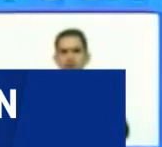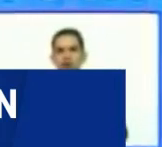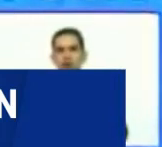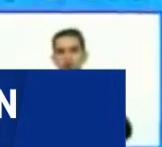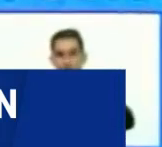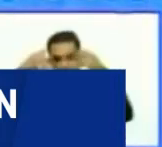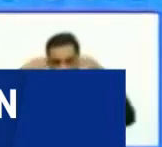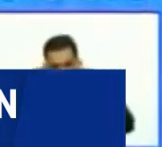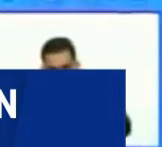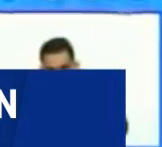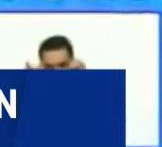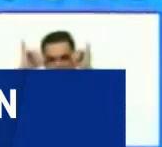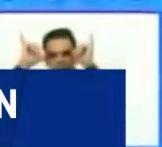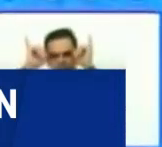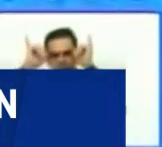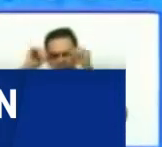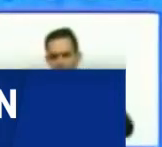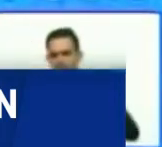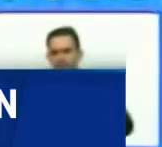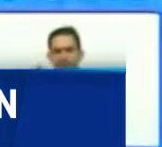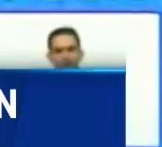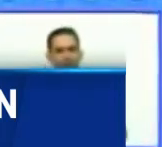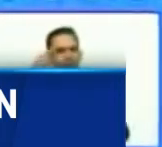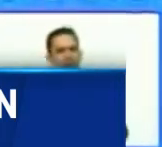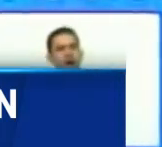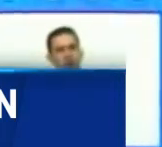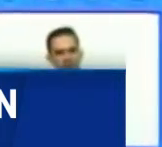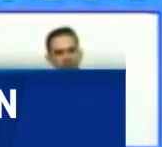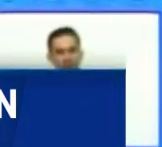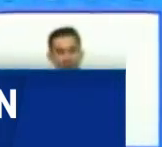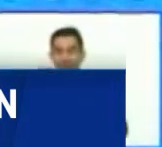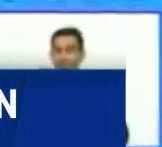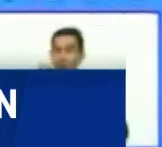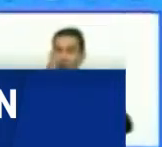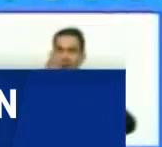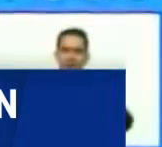cientos de miles de productores del campo.